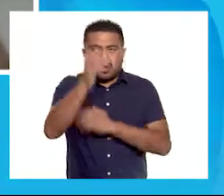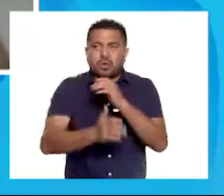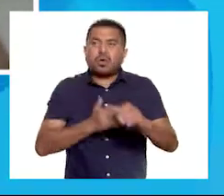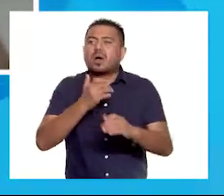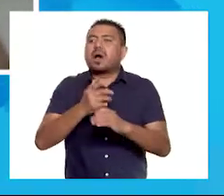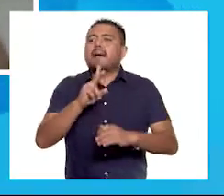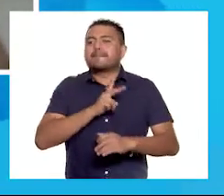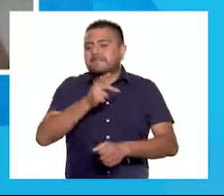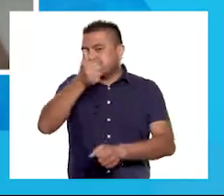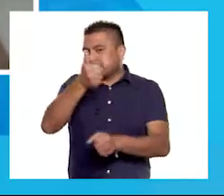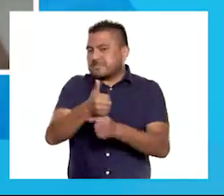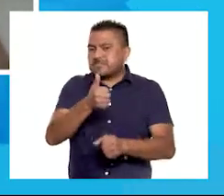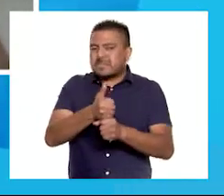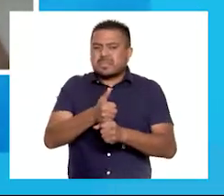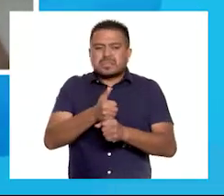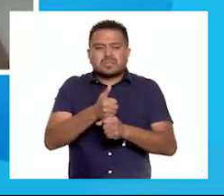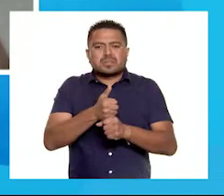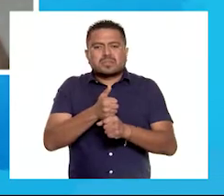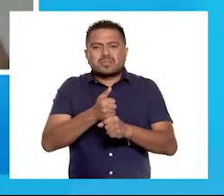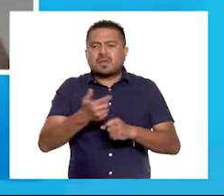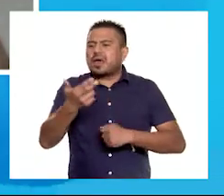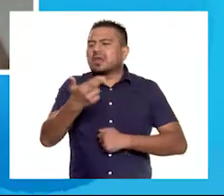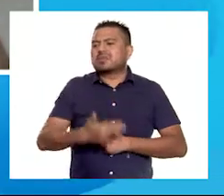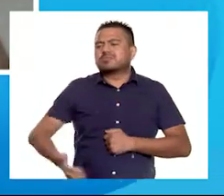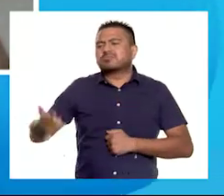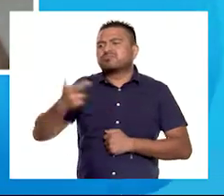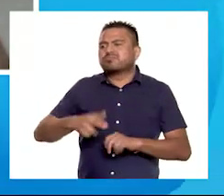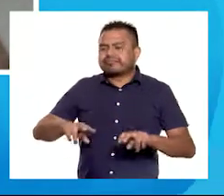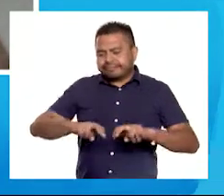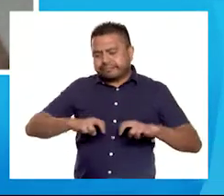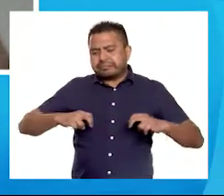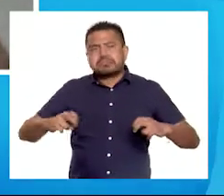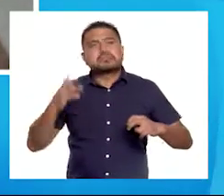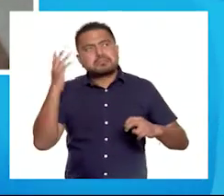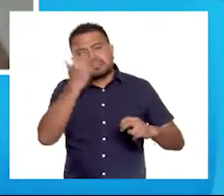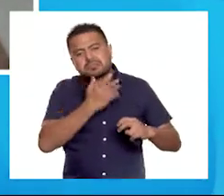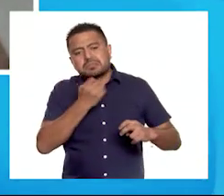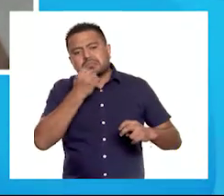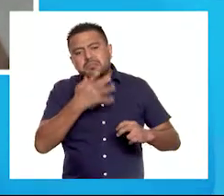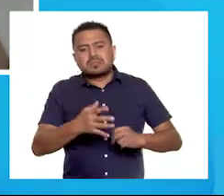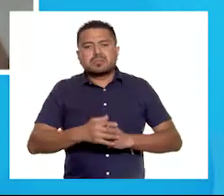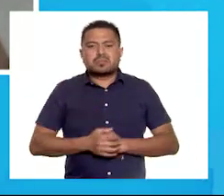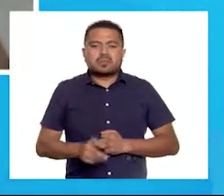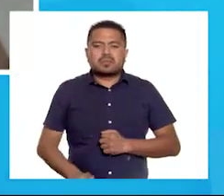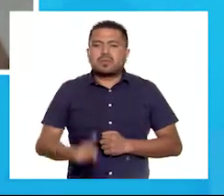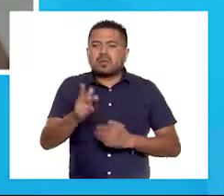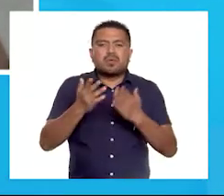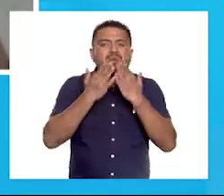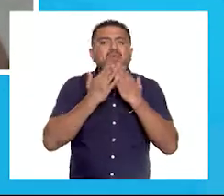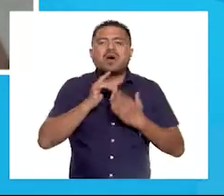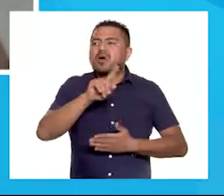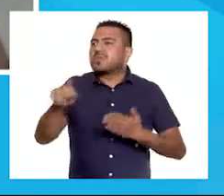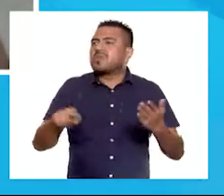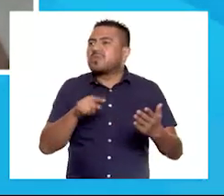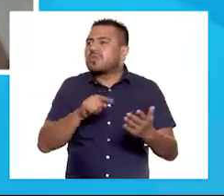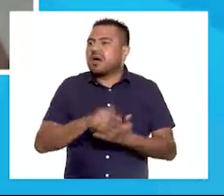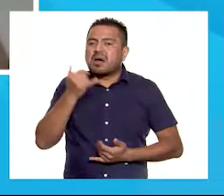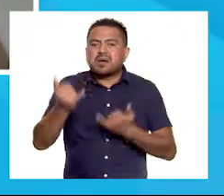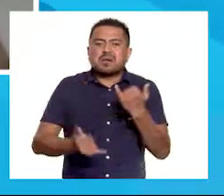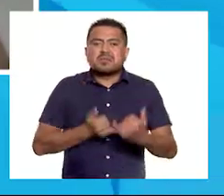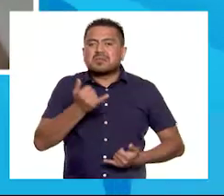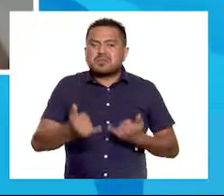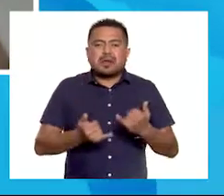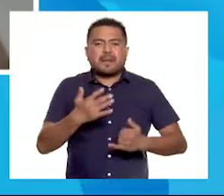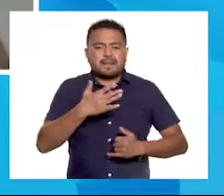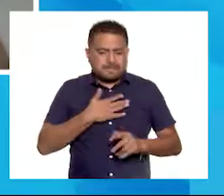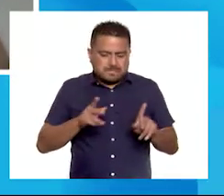abuelo. Estábamos en un restaurante muy bonito, pero no tenía zona de juegos.